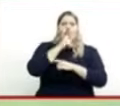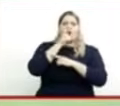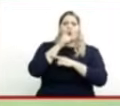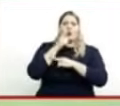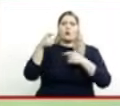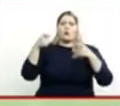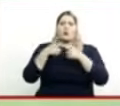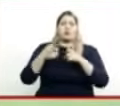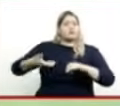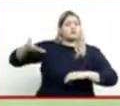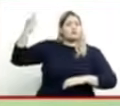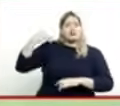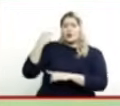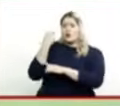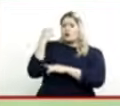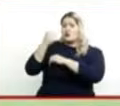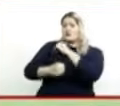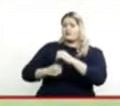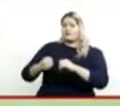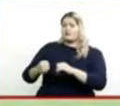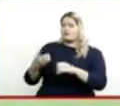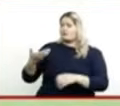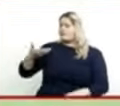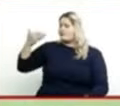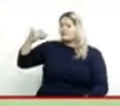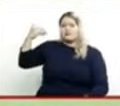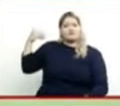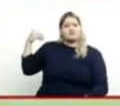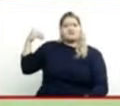Abandonado por 12 años y 7 meses.